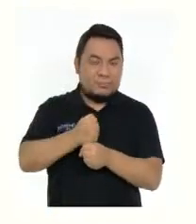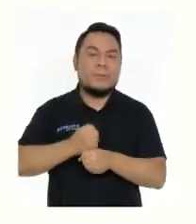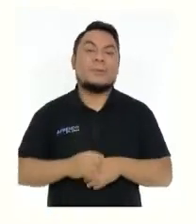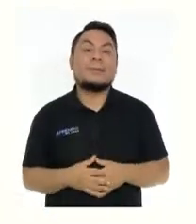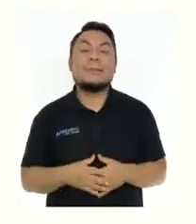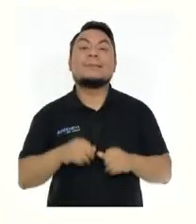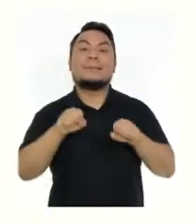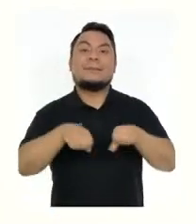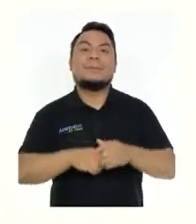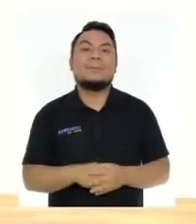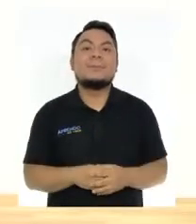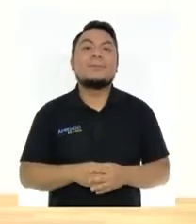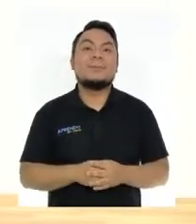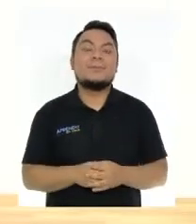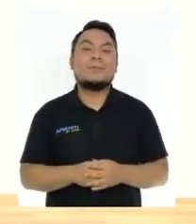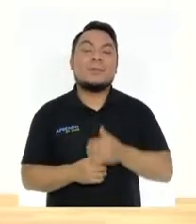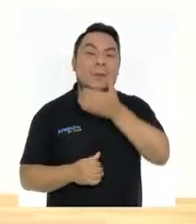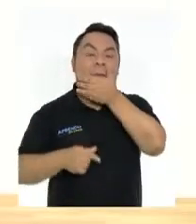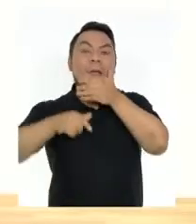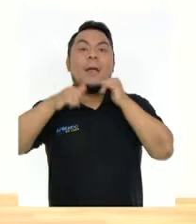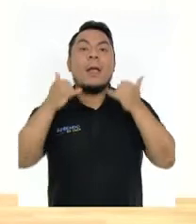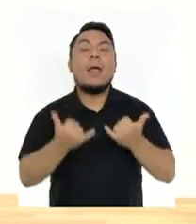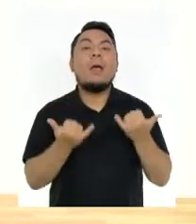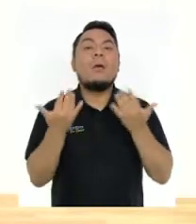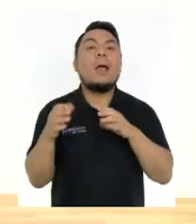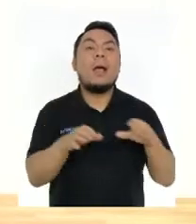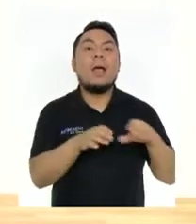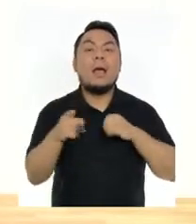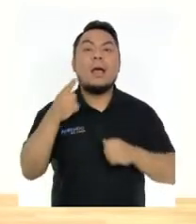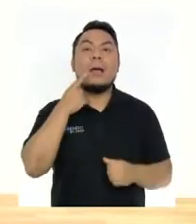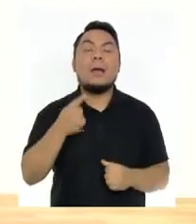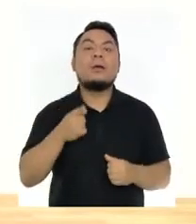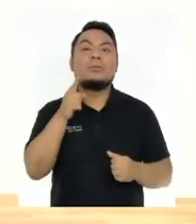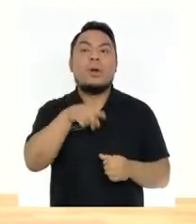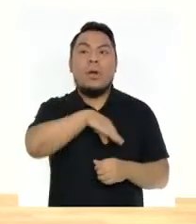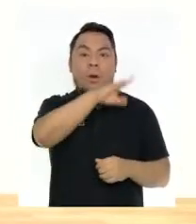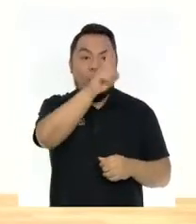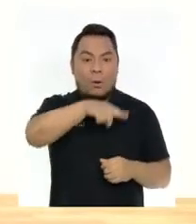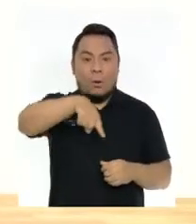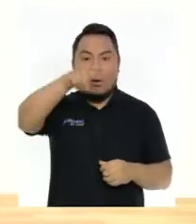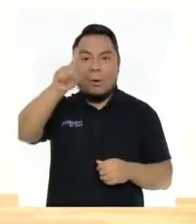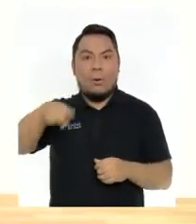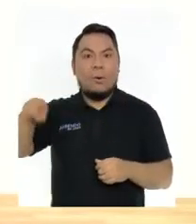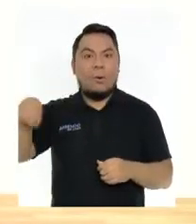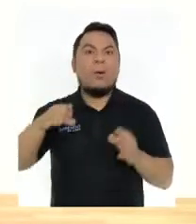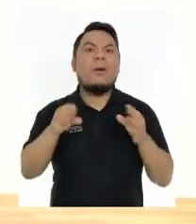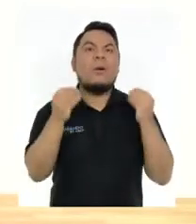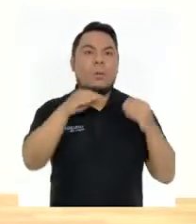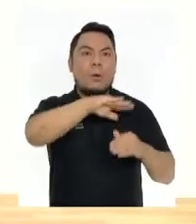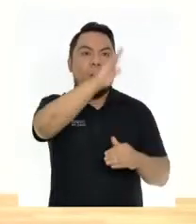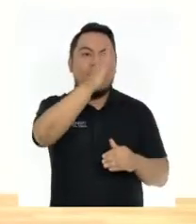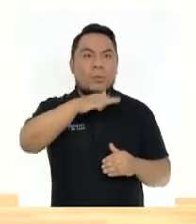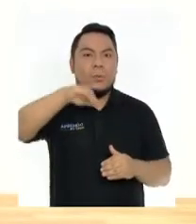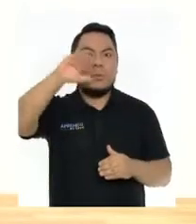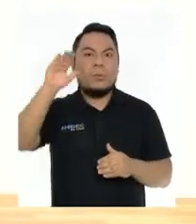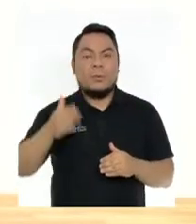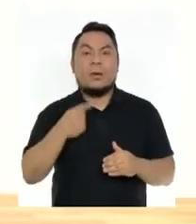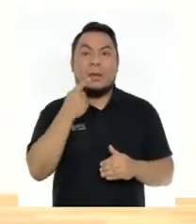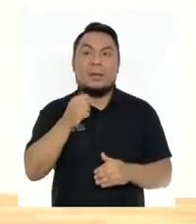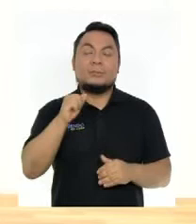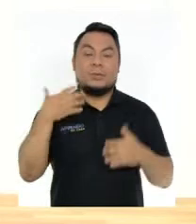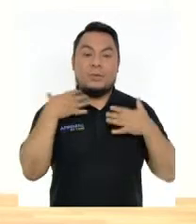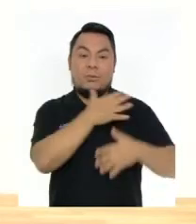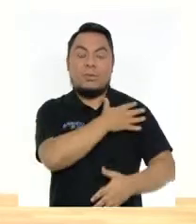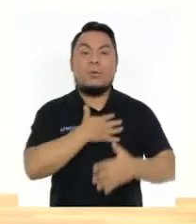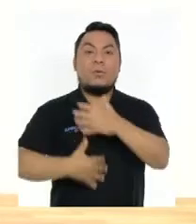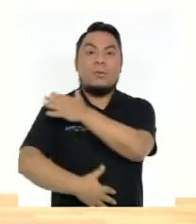Eso es. Ahora haremos un ejercicio de ondas, ondas con el cuerpo. Usemos los brazos para generar estas ondas,